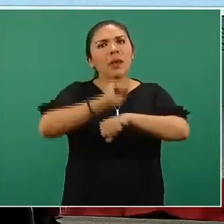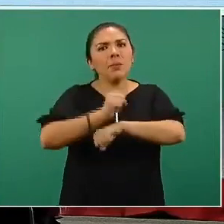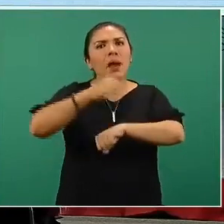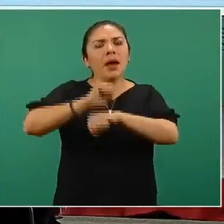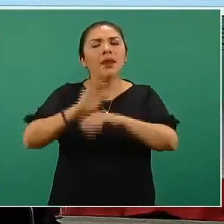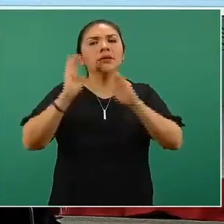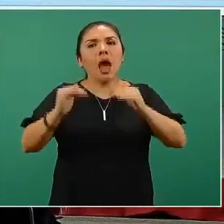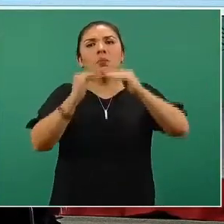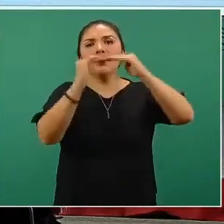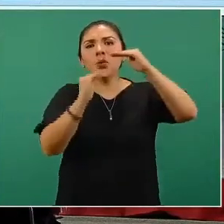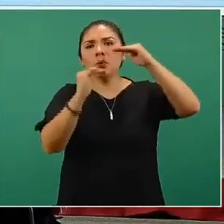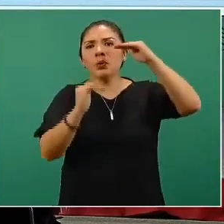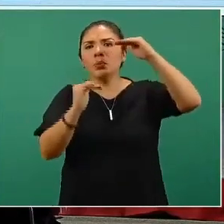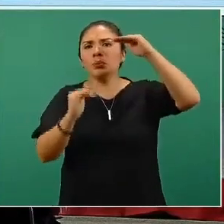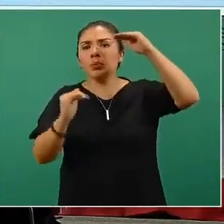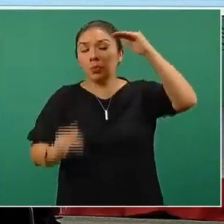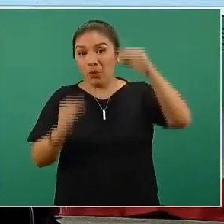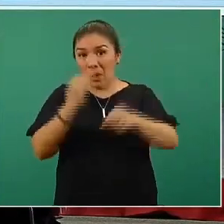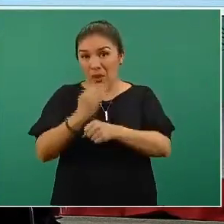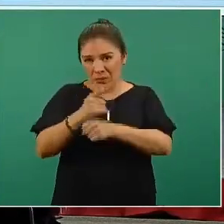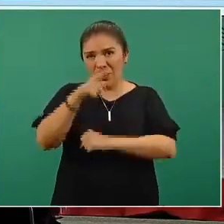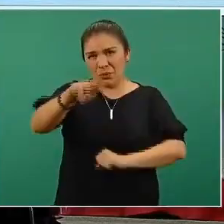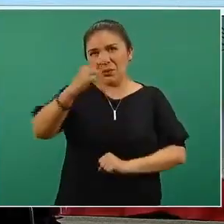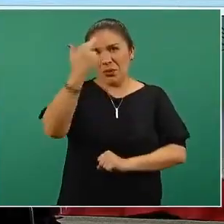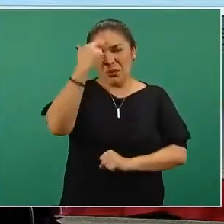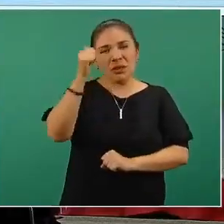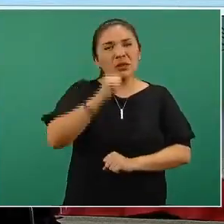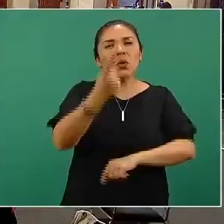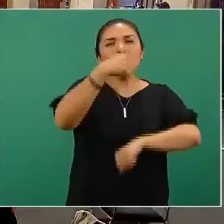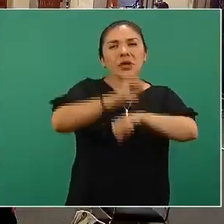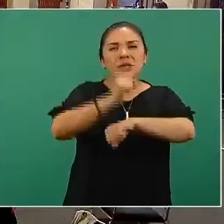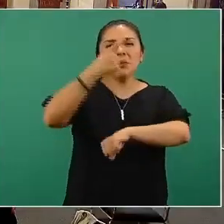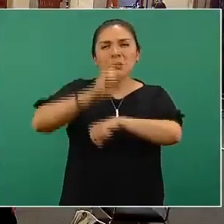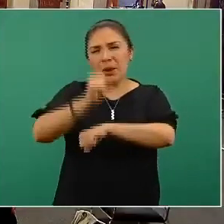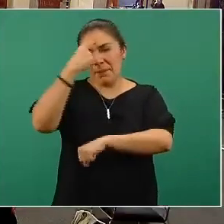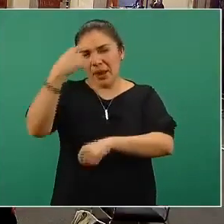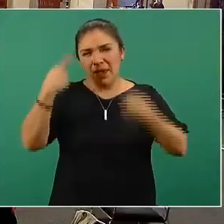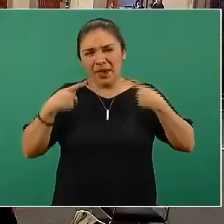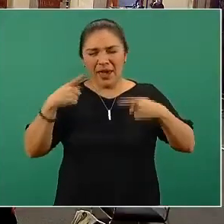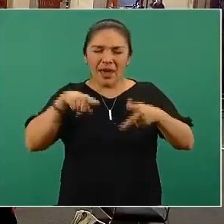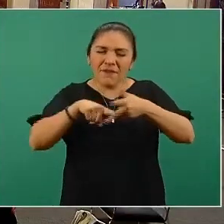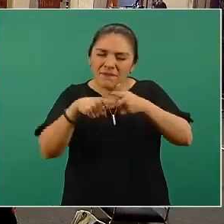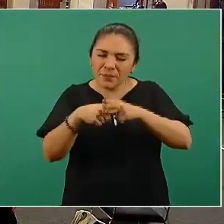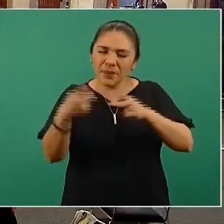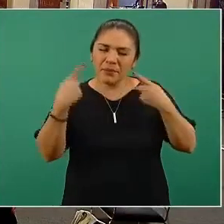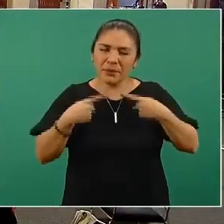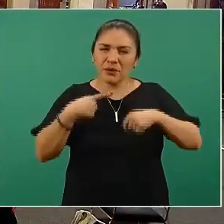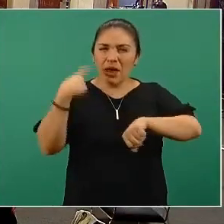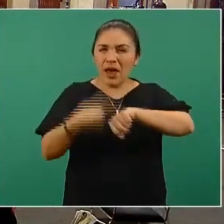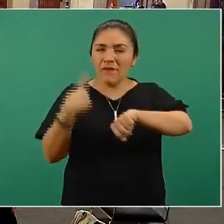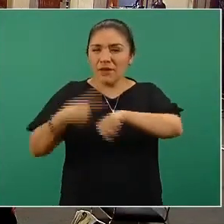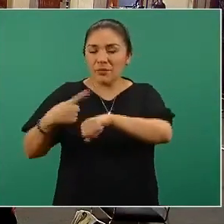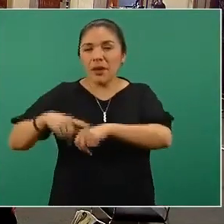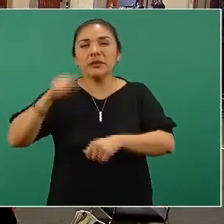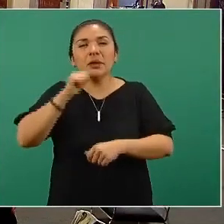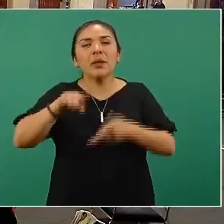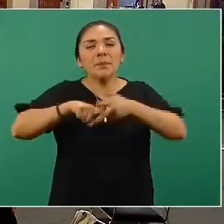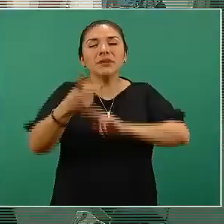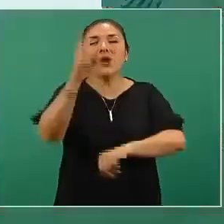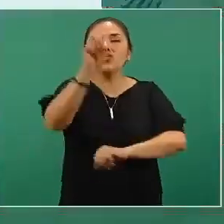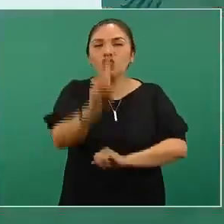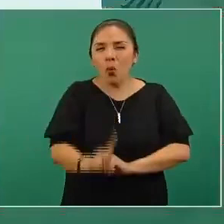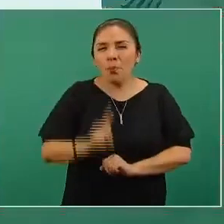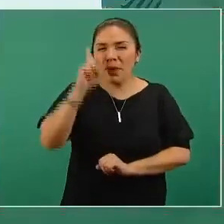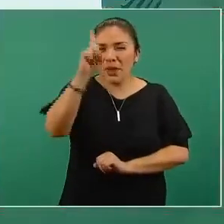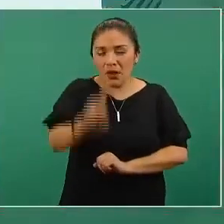descenso. Acuérdense que estamos en cada una de las semanas epidemiológicas que se abren en domingo, y lo que marcamos aquí